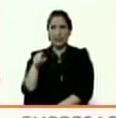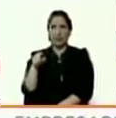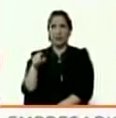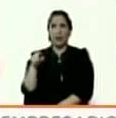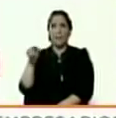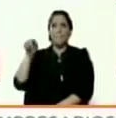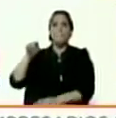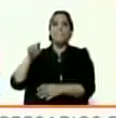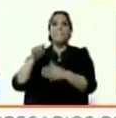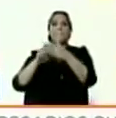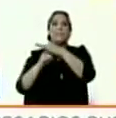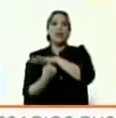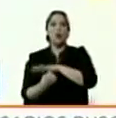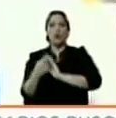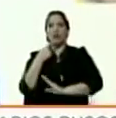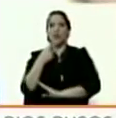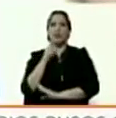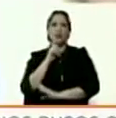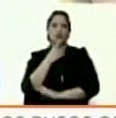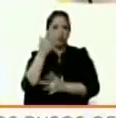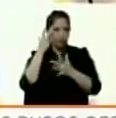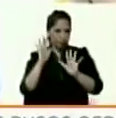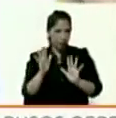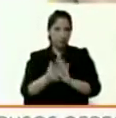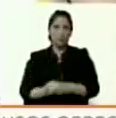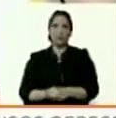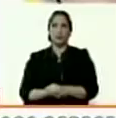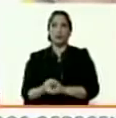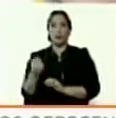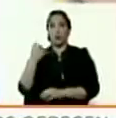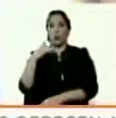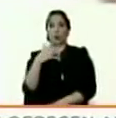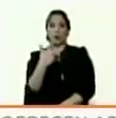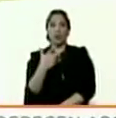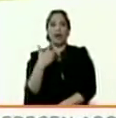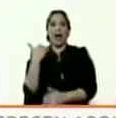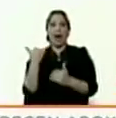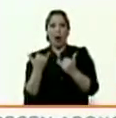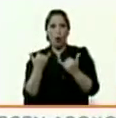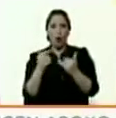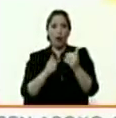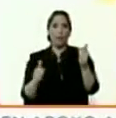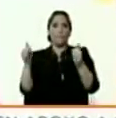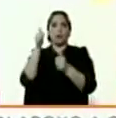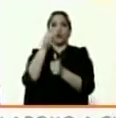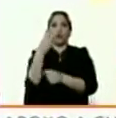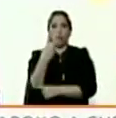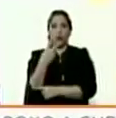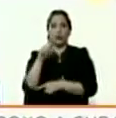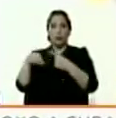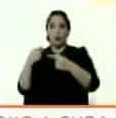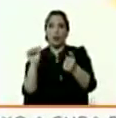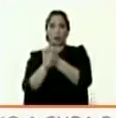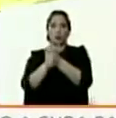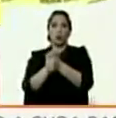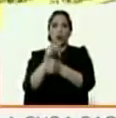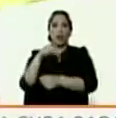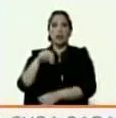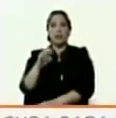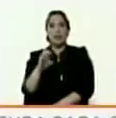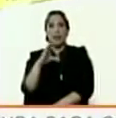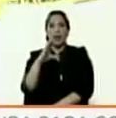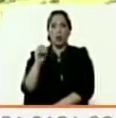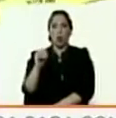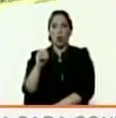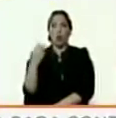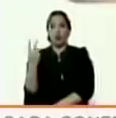Menor. Es el número, era el número 3 y pasó a ser el número 2 después de la captura de alias Necoclit. Estos